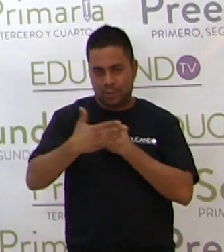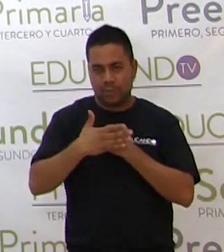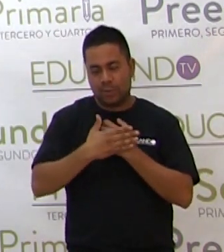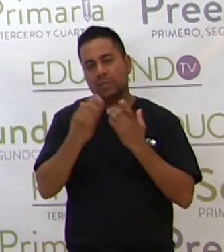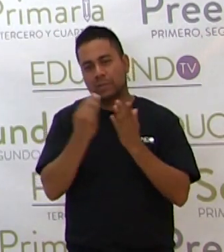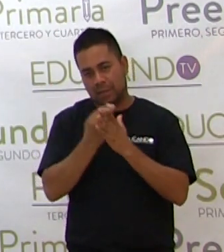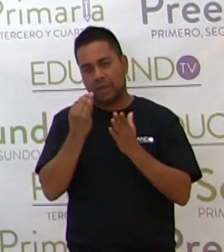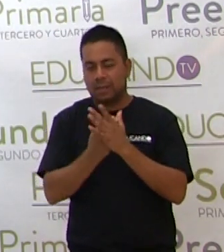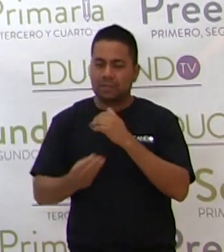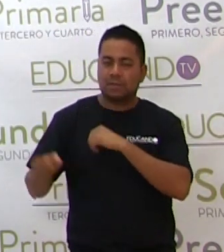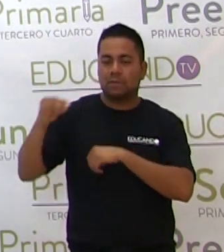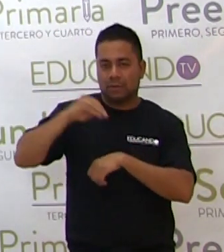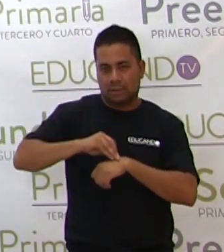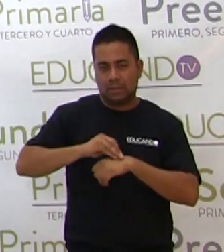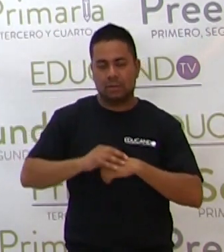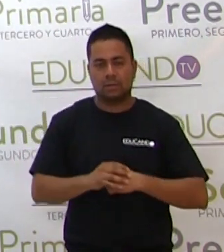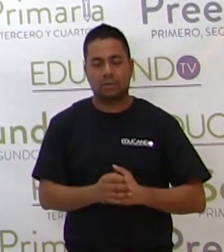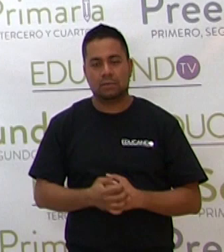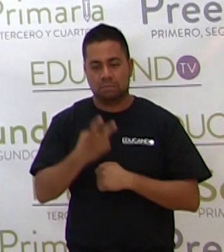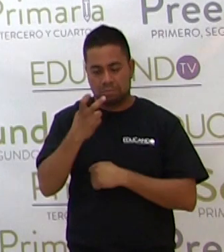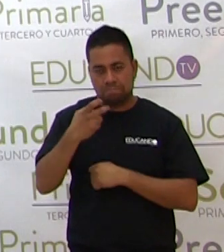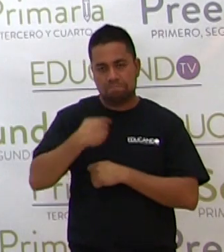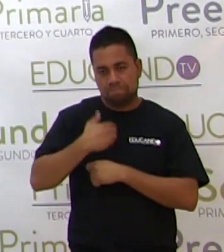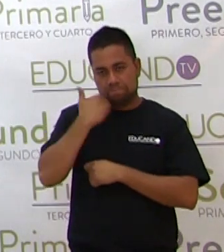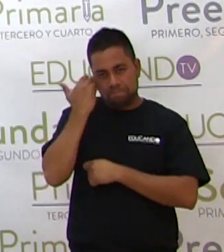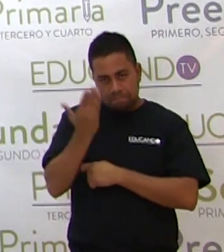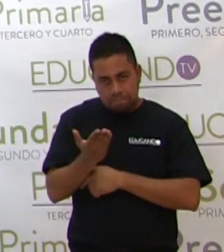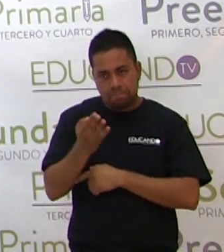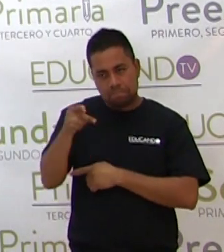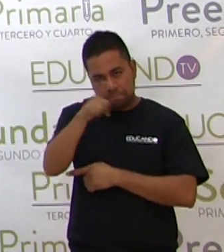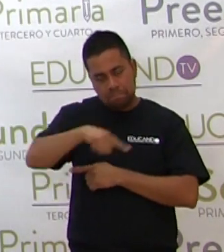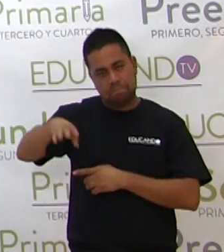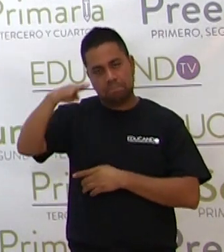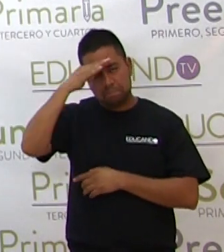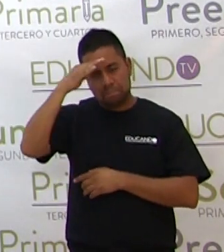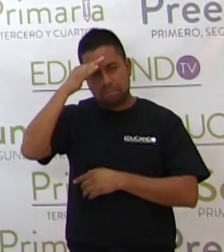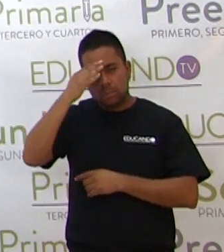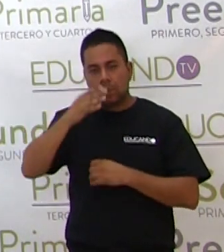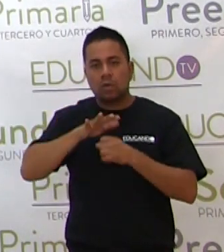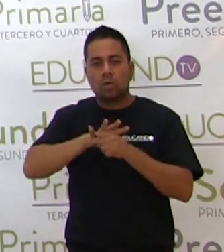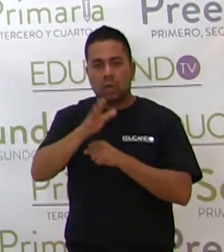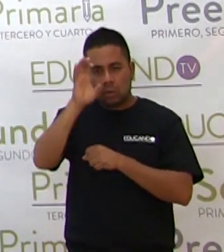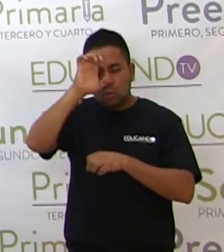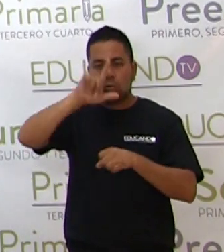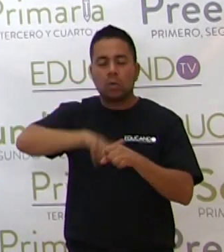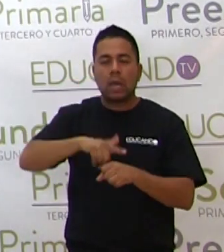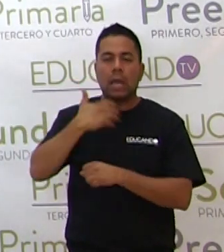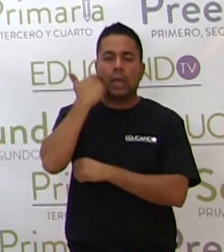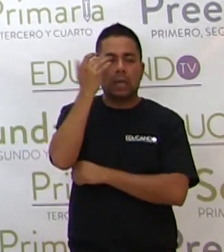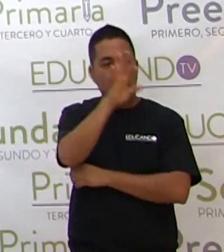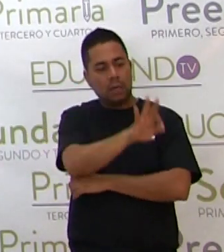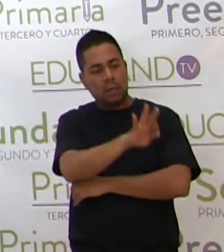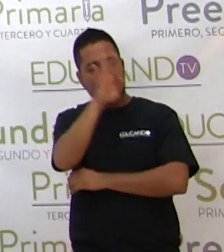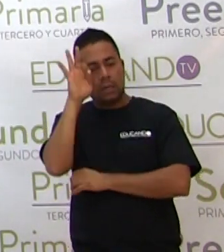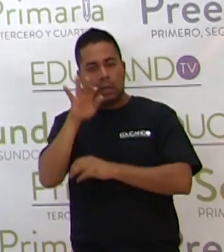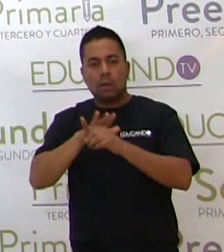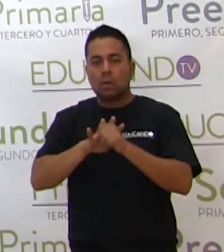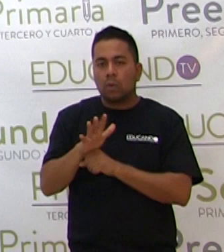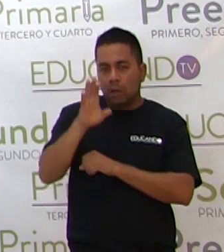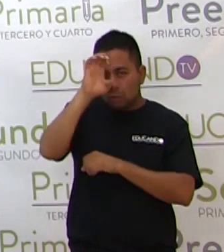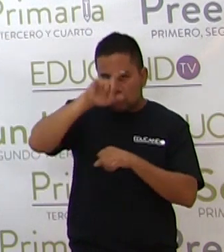próxima sesión por eso yo les pido que ya vayan pensando en qué cultura quieren presentar